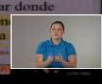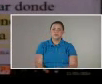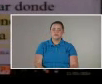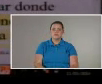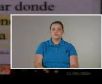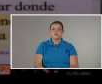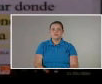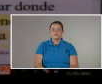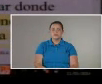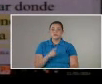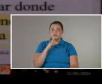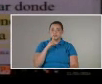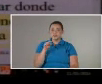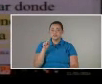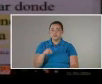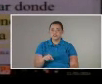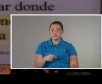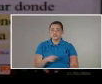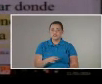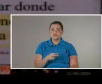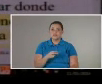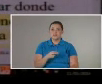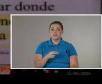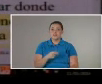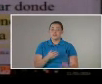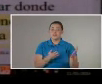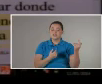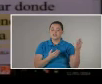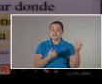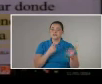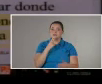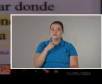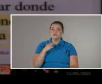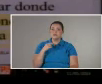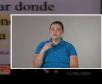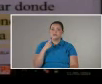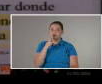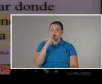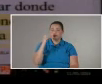Habiendo dicho esto, fue y llamó a María, su hermana, diciéndole en secreto: el maestro está aquí, te llama.